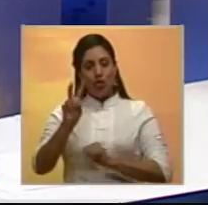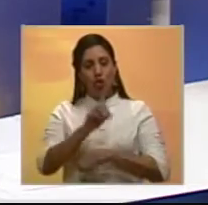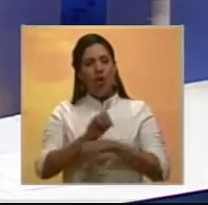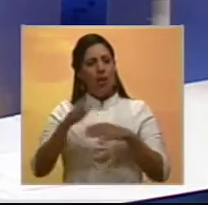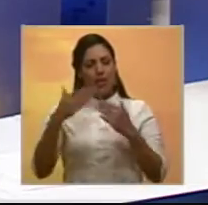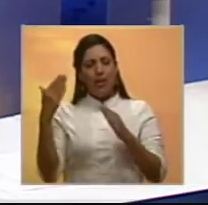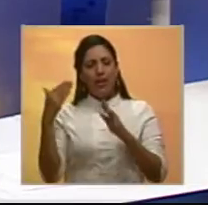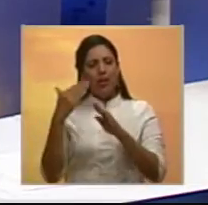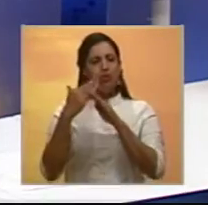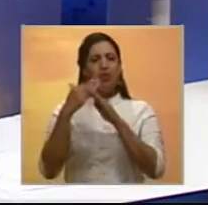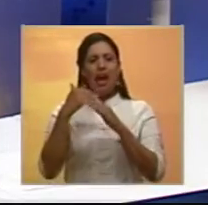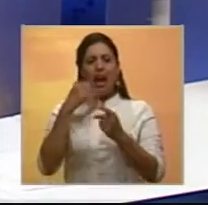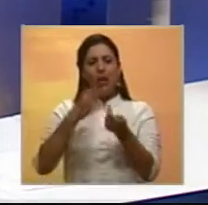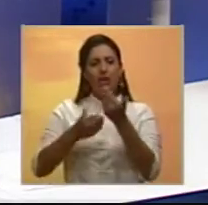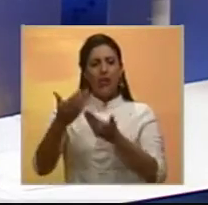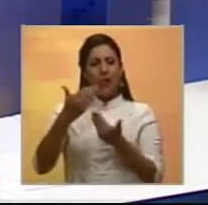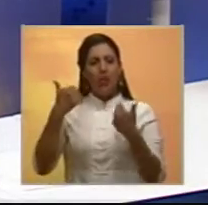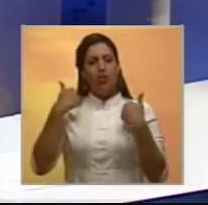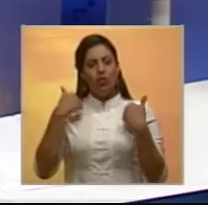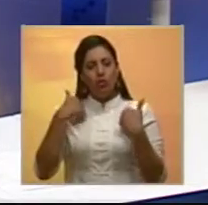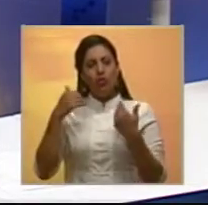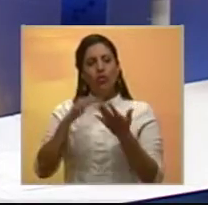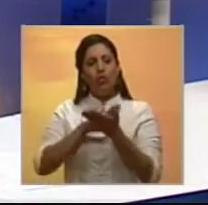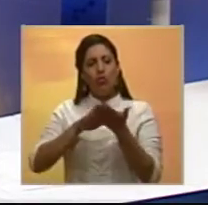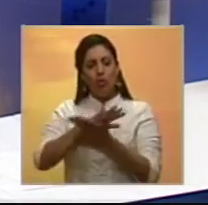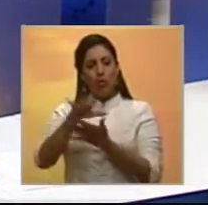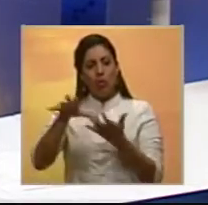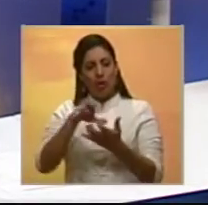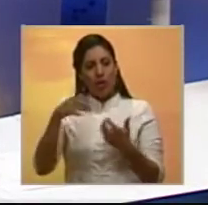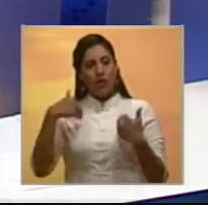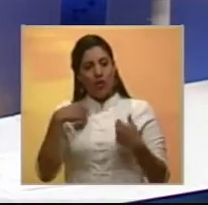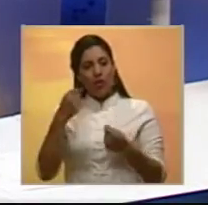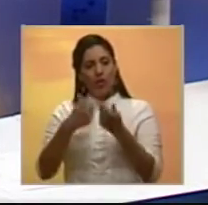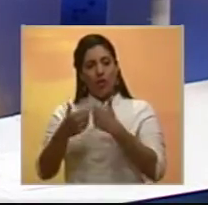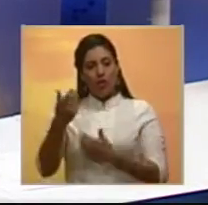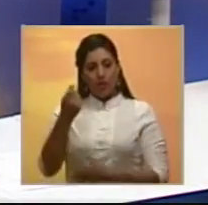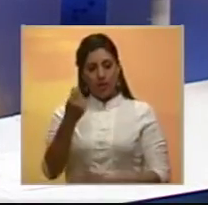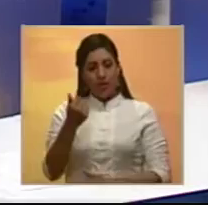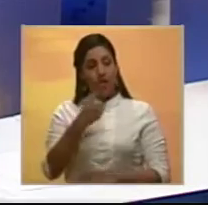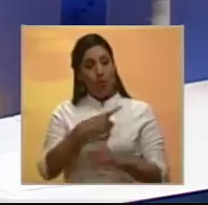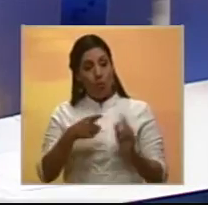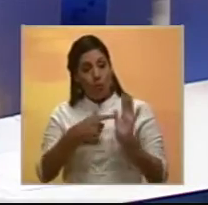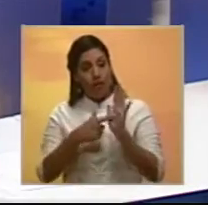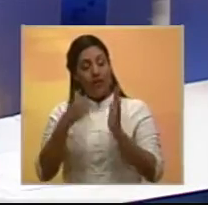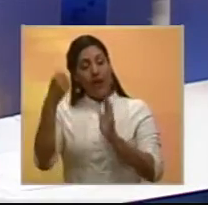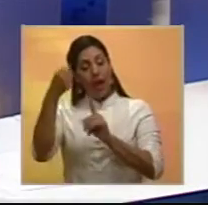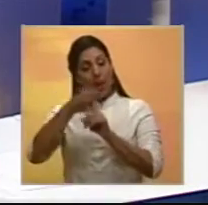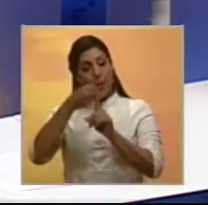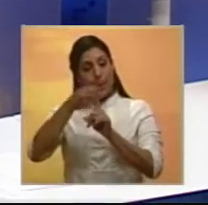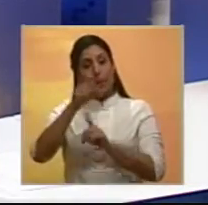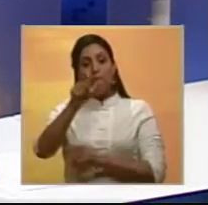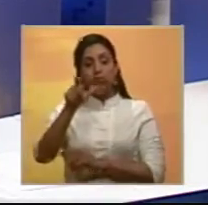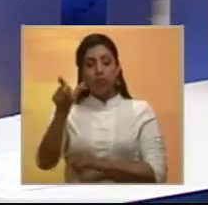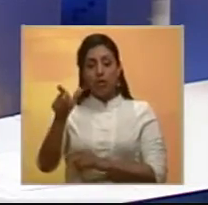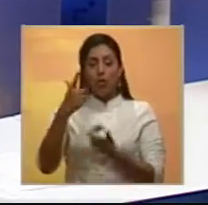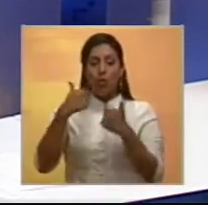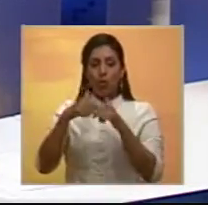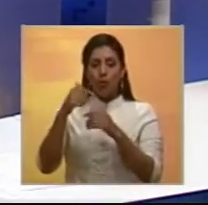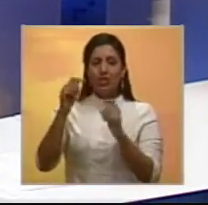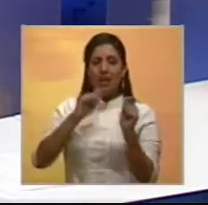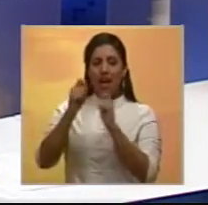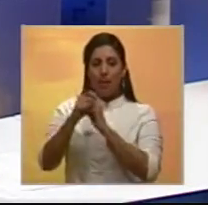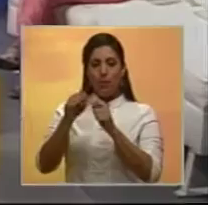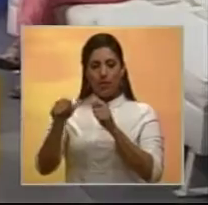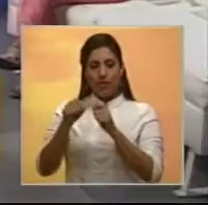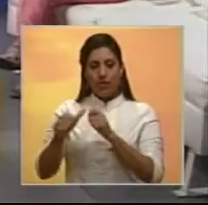para combatir los ataques financieros y superar las dificultades en torno al cono monetario. Resaltó el apoyo a los agricultores para el cambio del